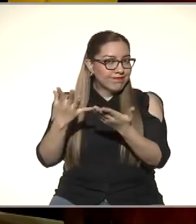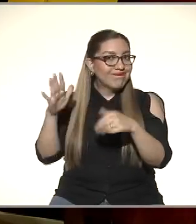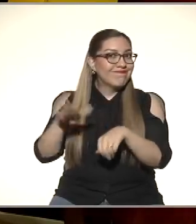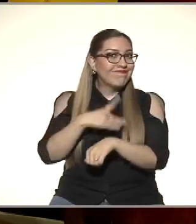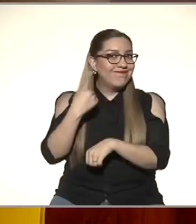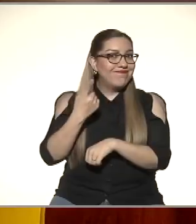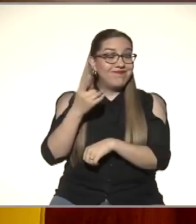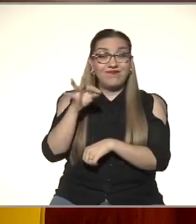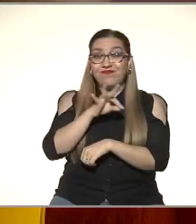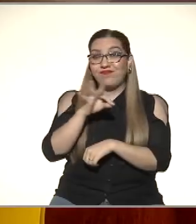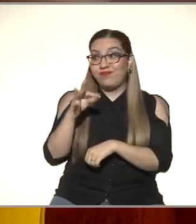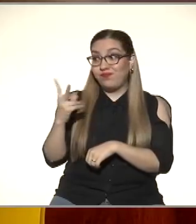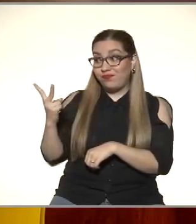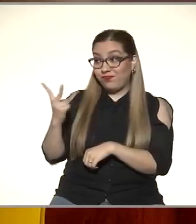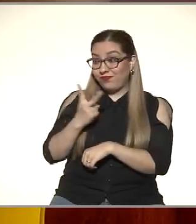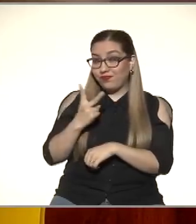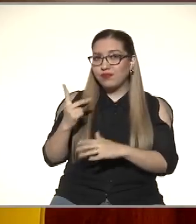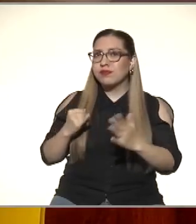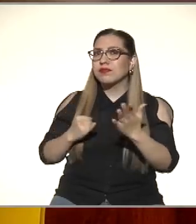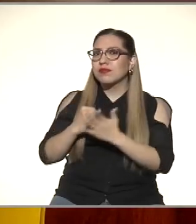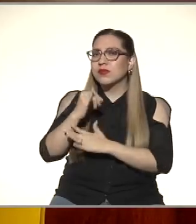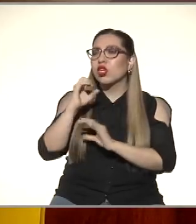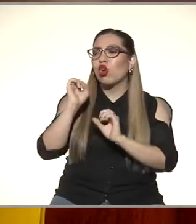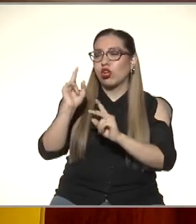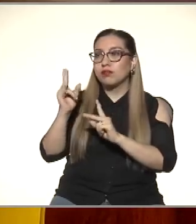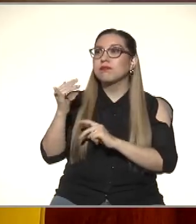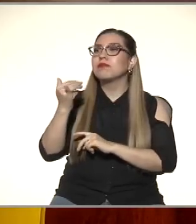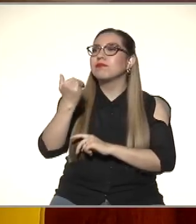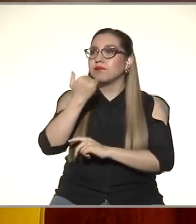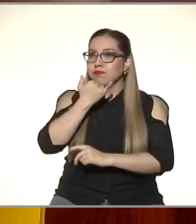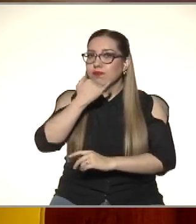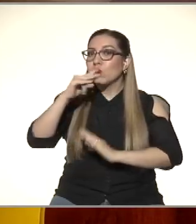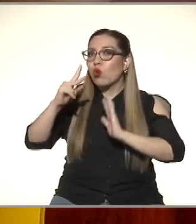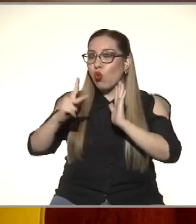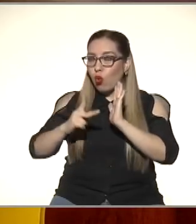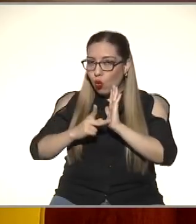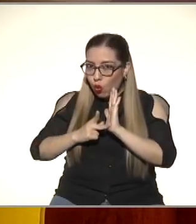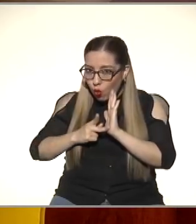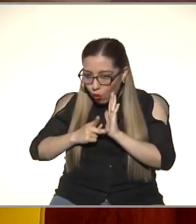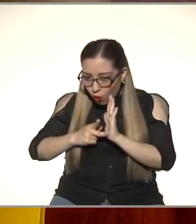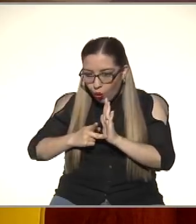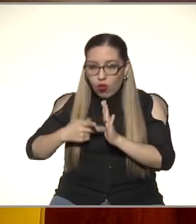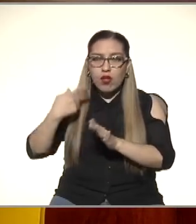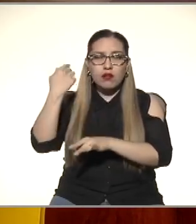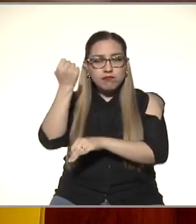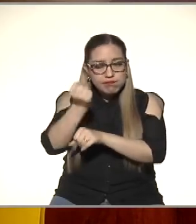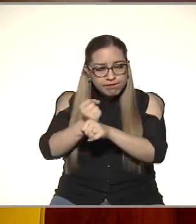pareja decide perdonar y volverlo a intentar, el haberles informado a los